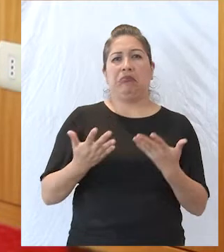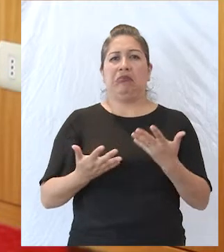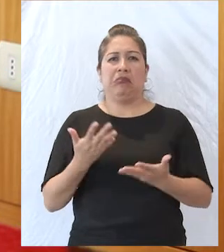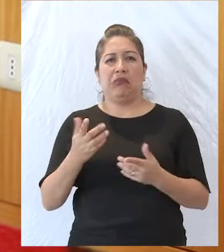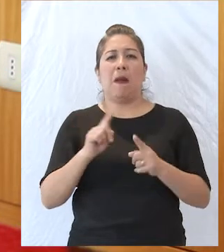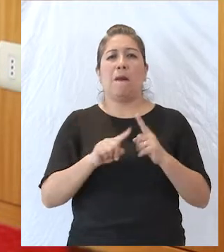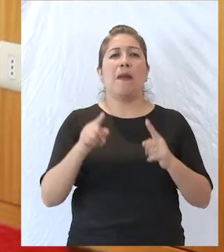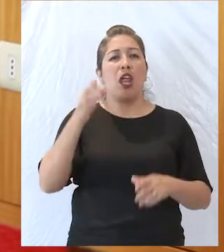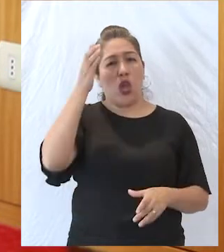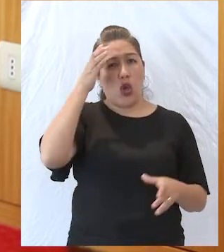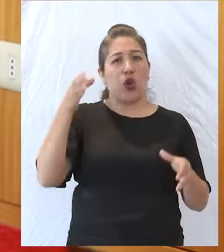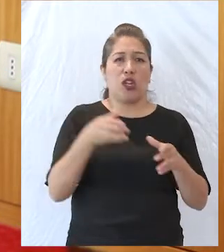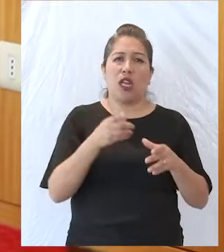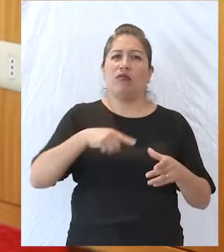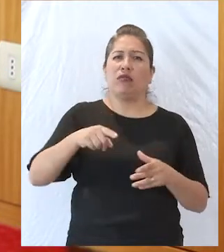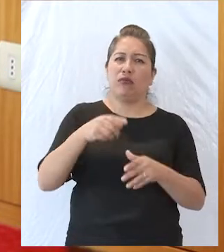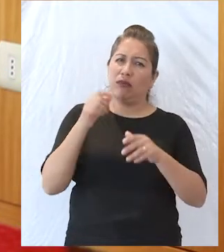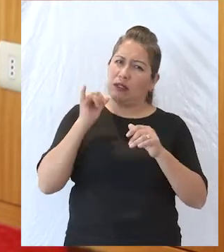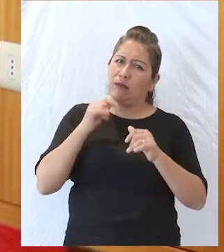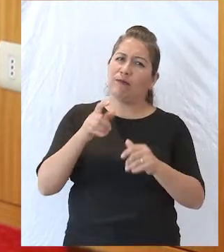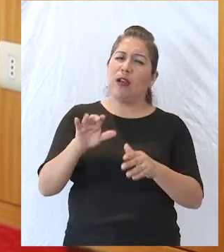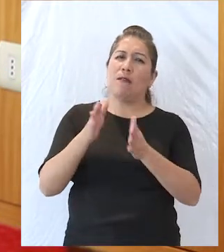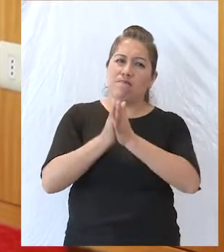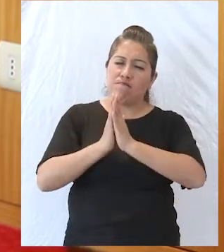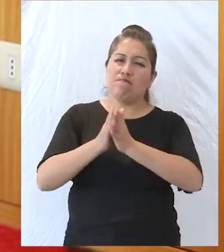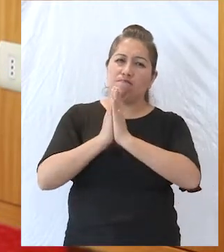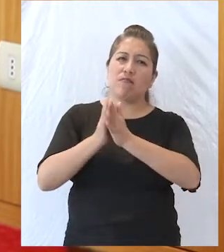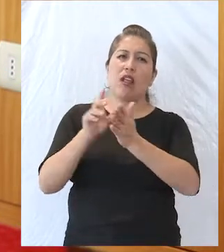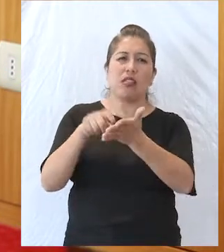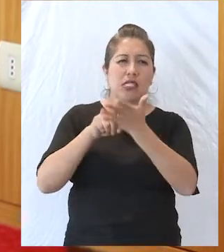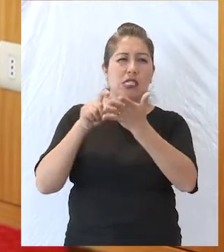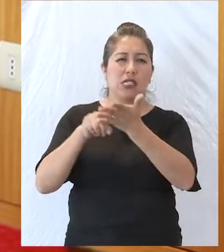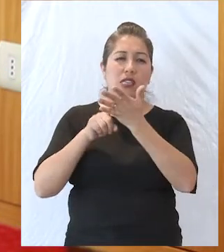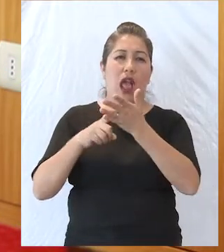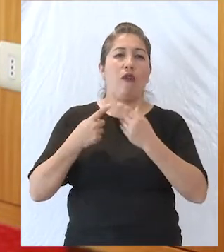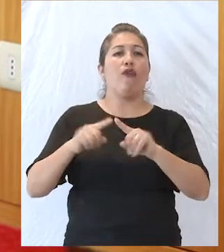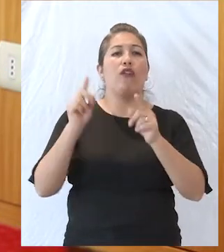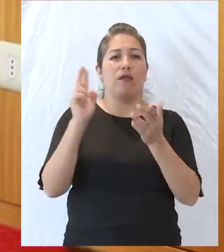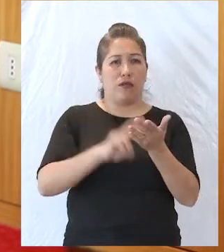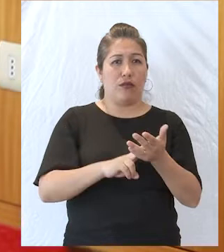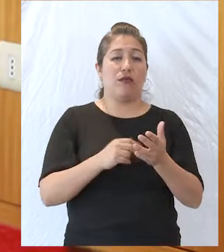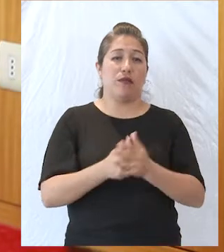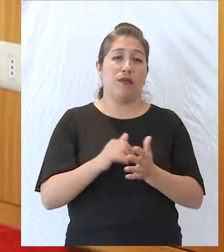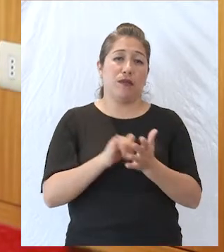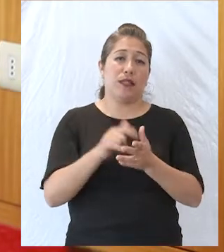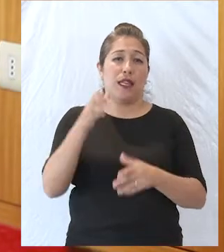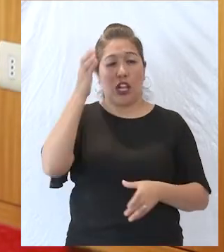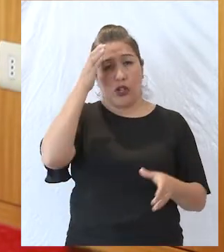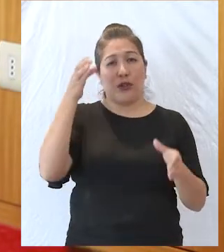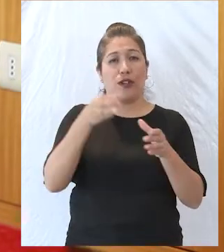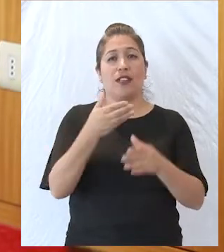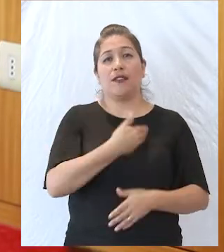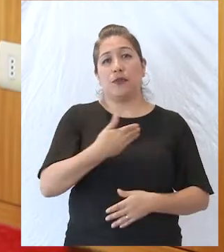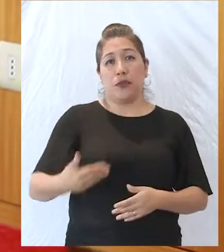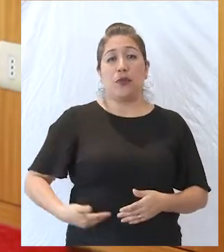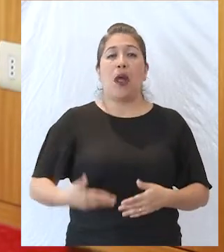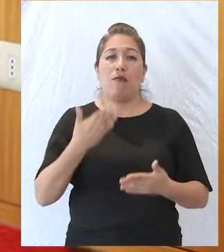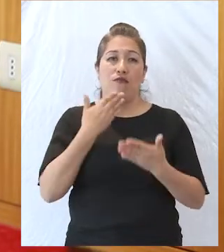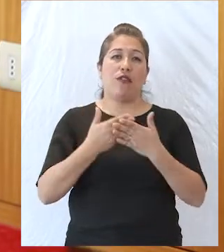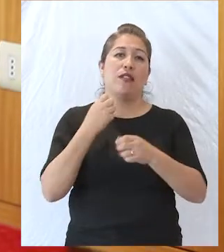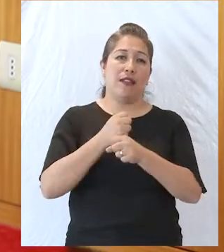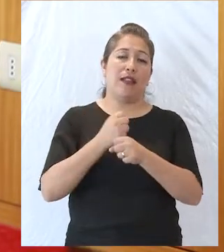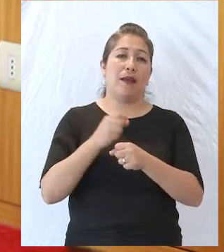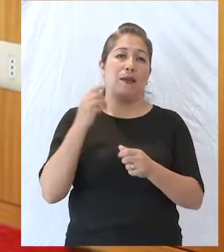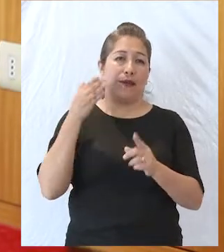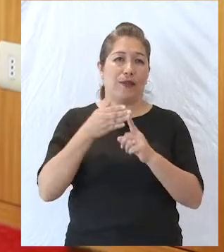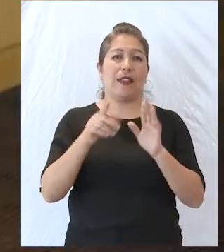por insistencia. Eso es bueno recordarlo, por eso nuestro reconocimiento al Congreso de la República, que cumplió una buena